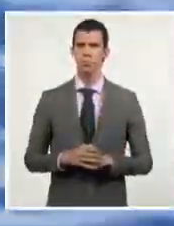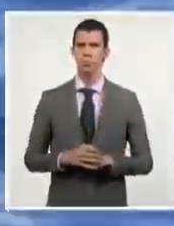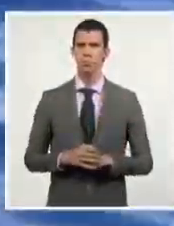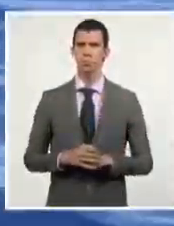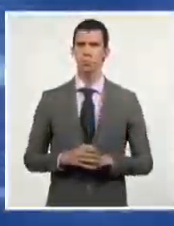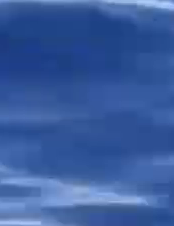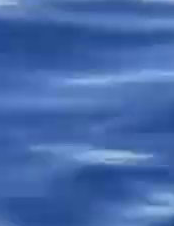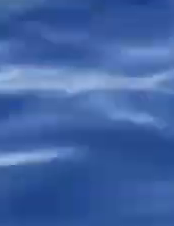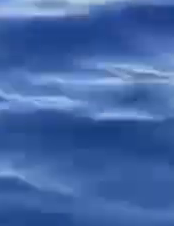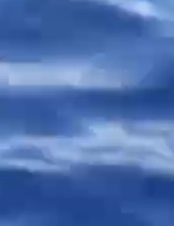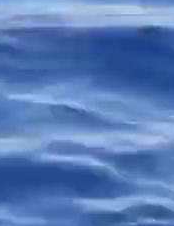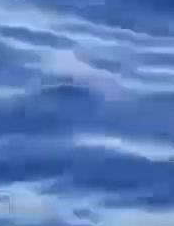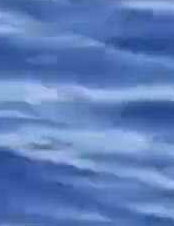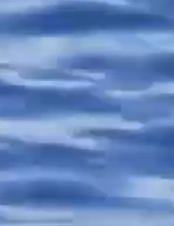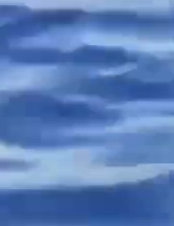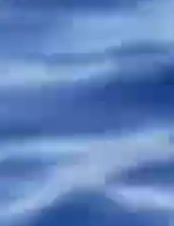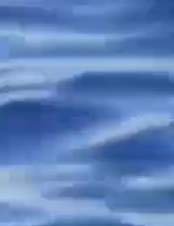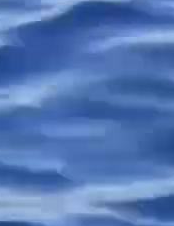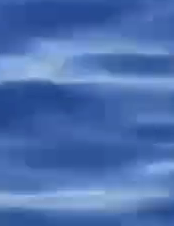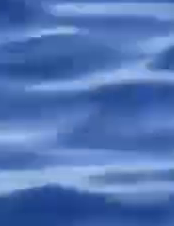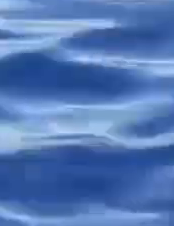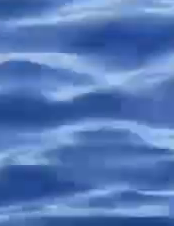ha sido un reporte de Lise García para el Sistema Informativo de la Televisión Cubana.